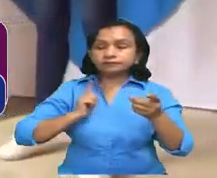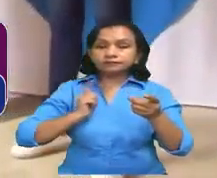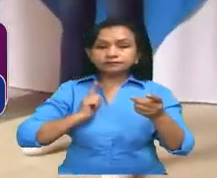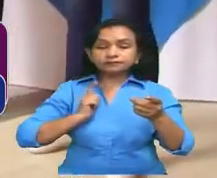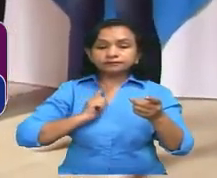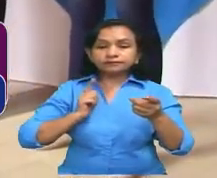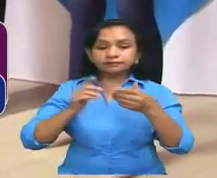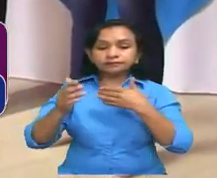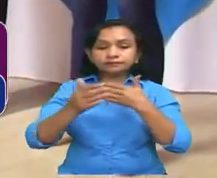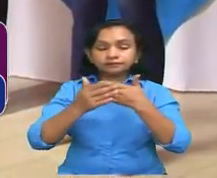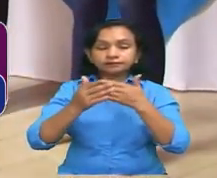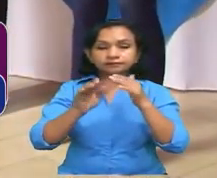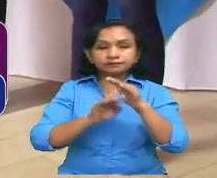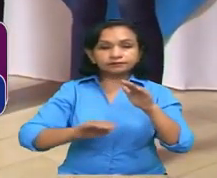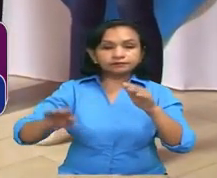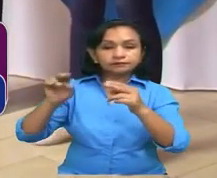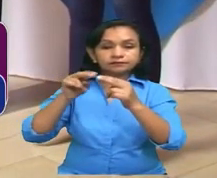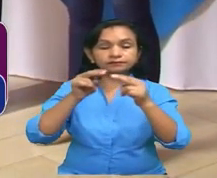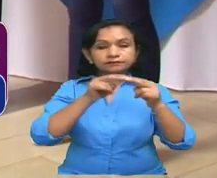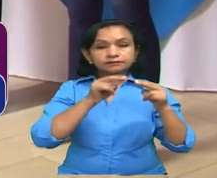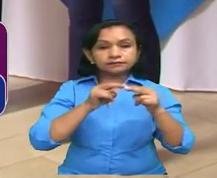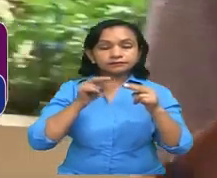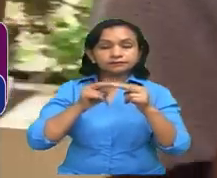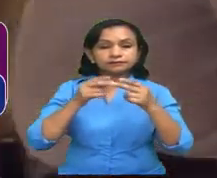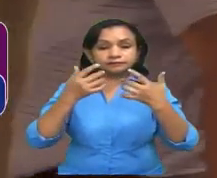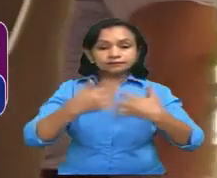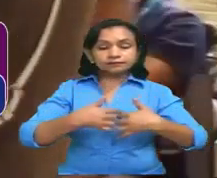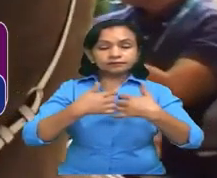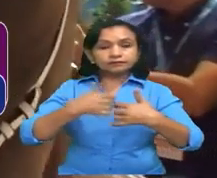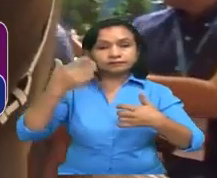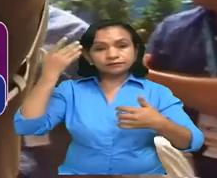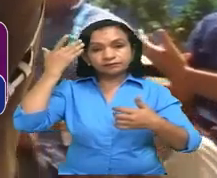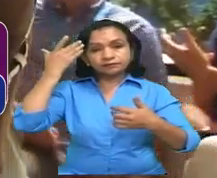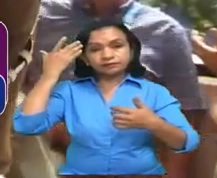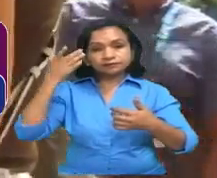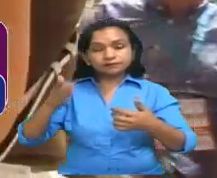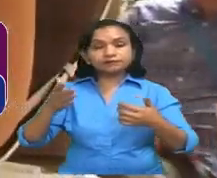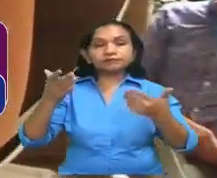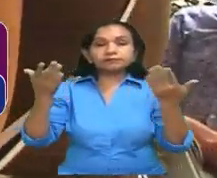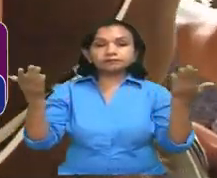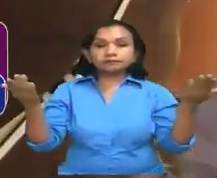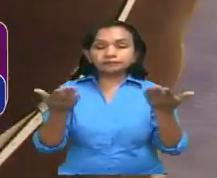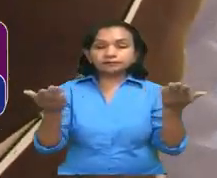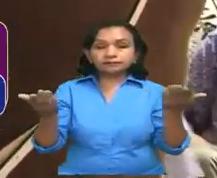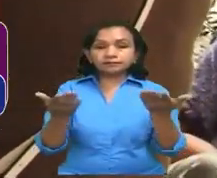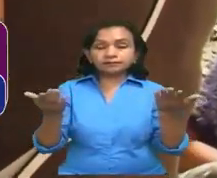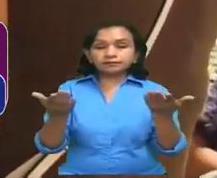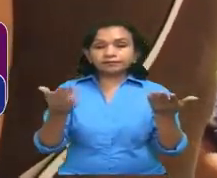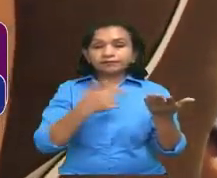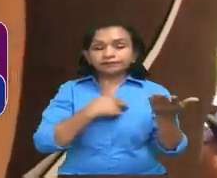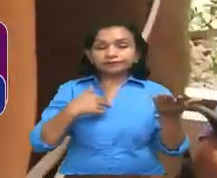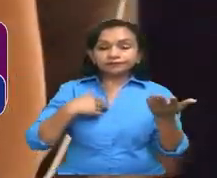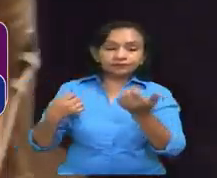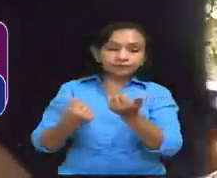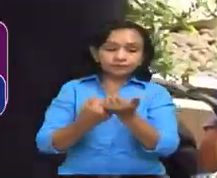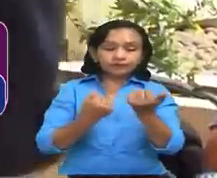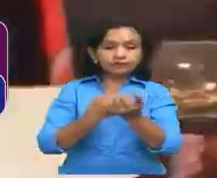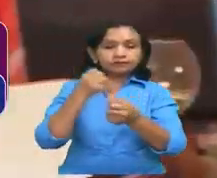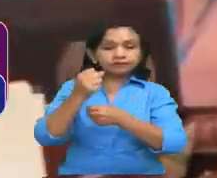contacto directo con nuestros empresarios pequeños y micro. Pues en términos de inversión o ese